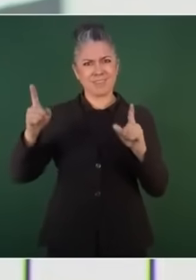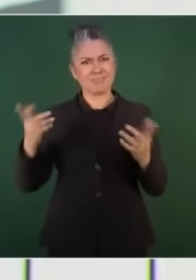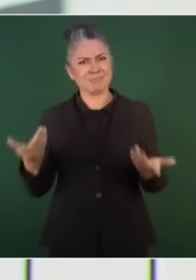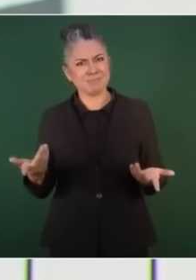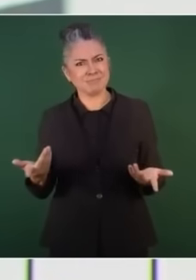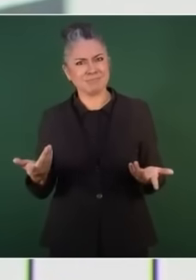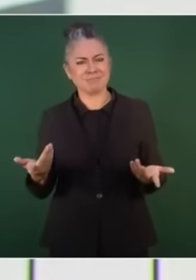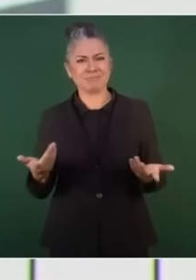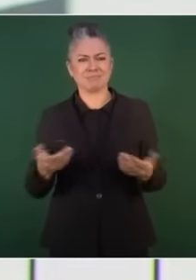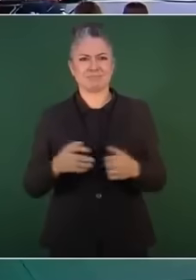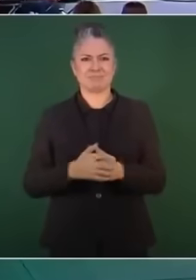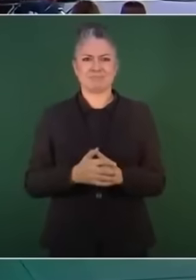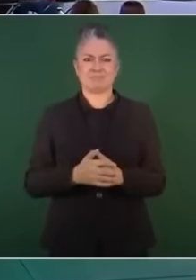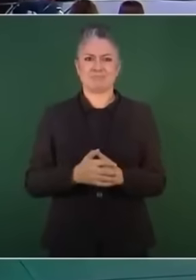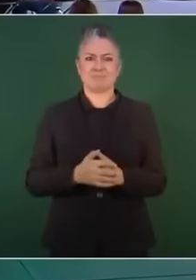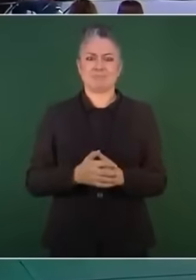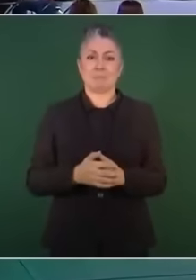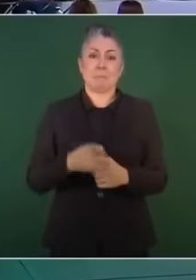Pero